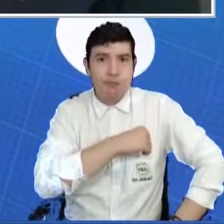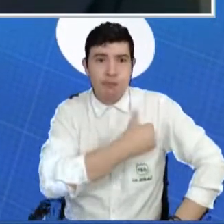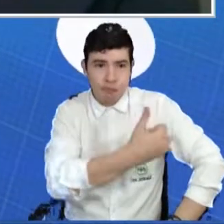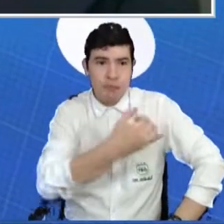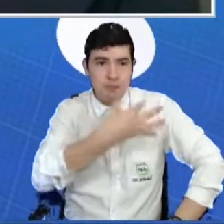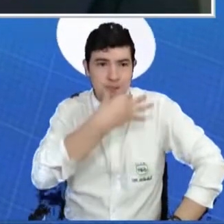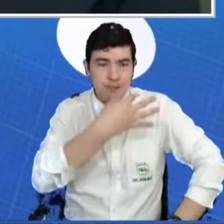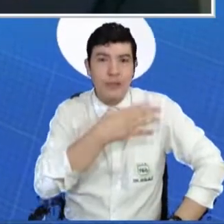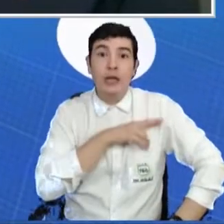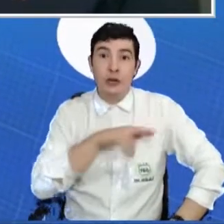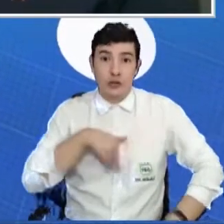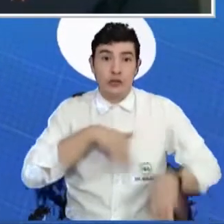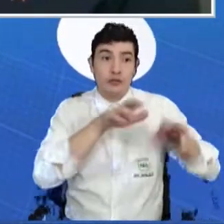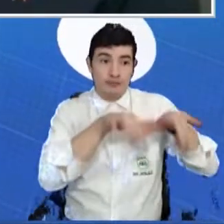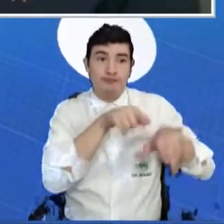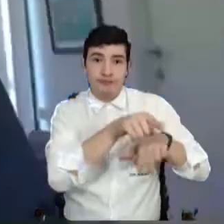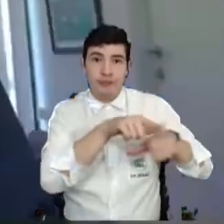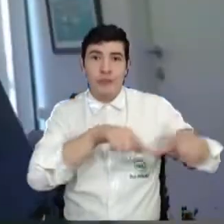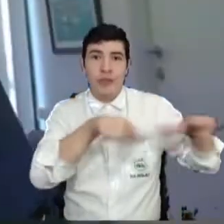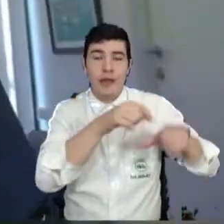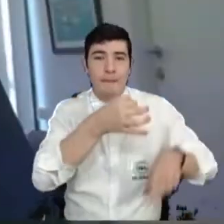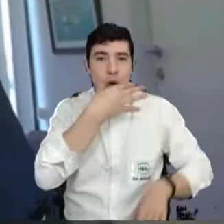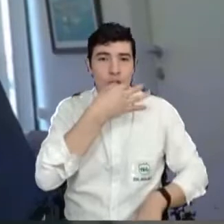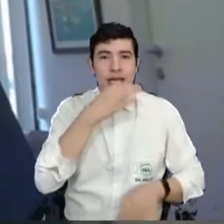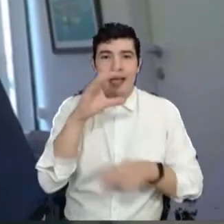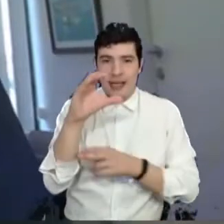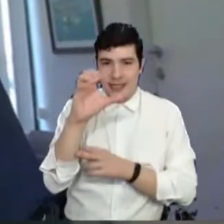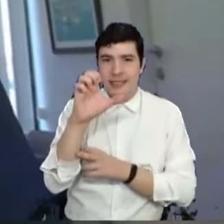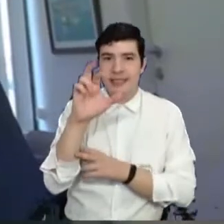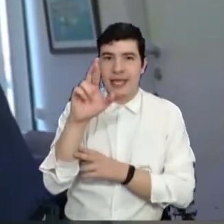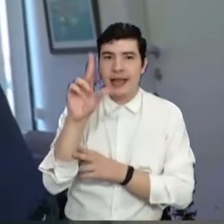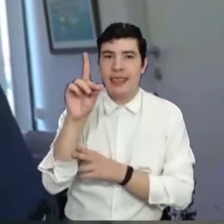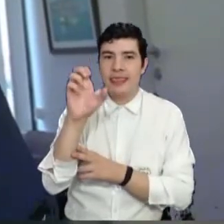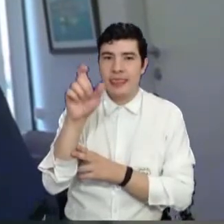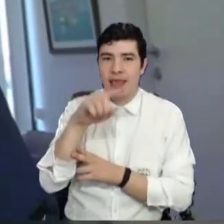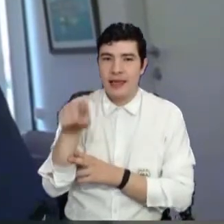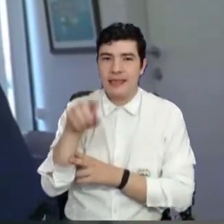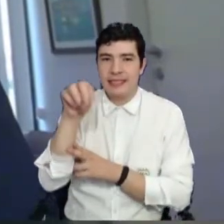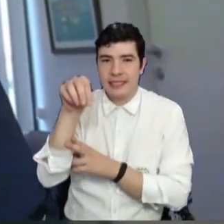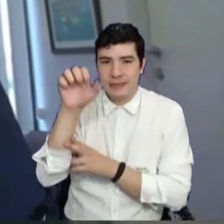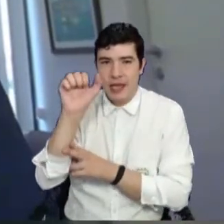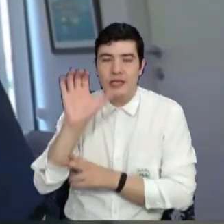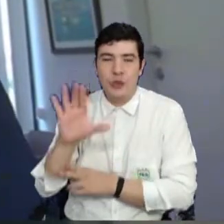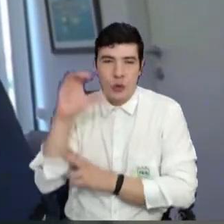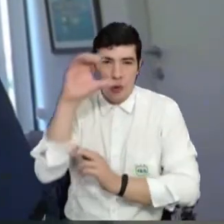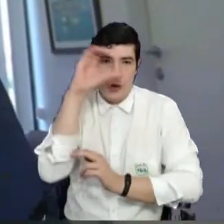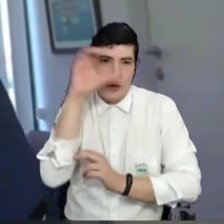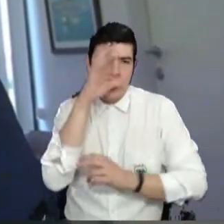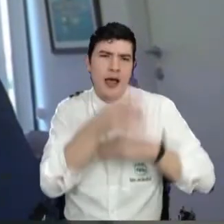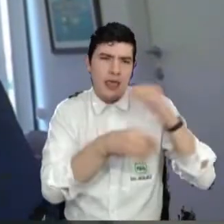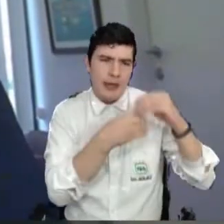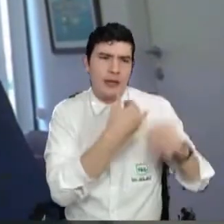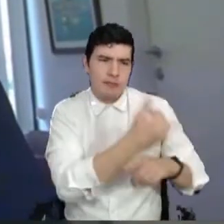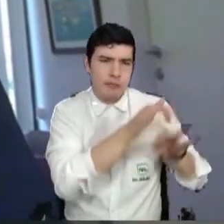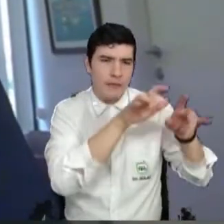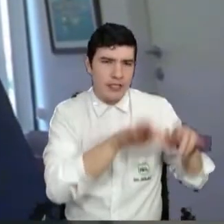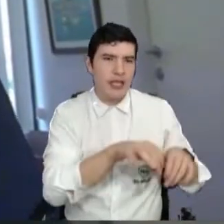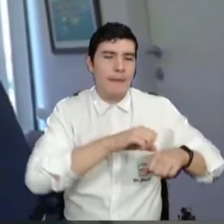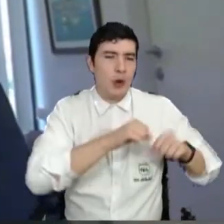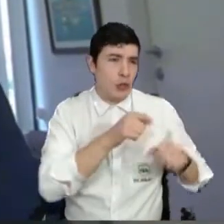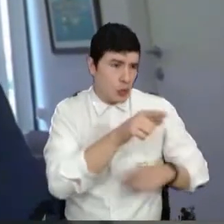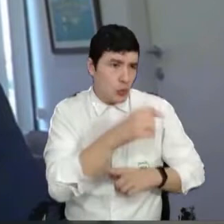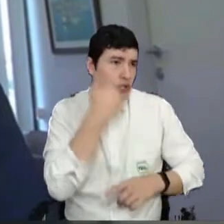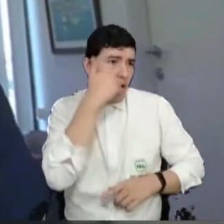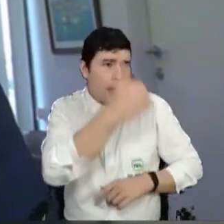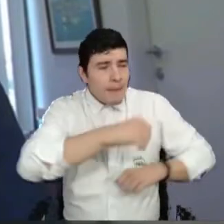Bogotá, Senderma Colombia, y allí en Bogotá, si contactan con la oficina, les van a decir en qué farmacias o en